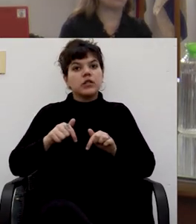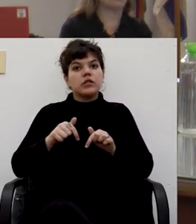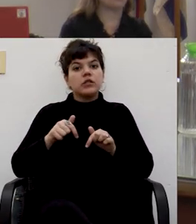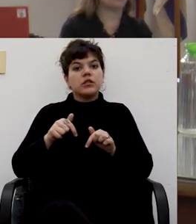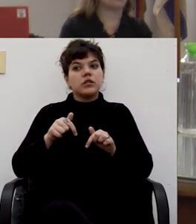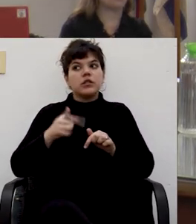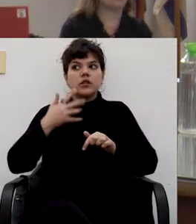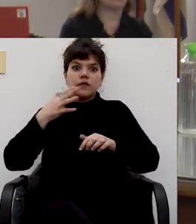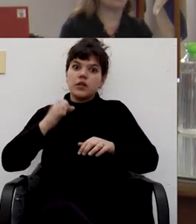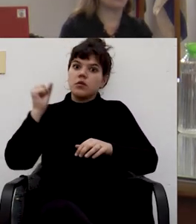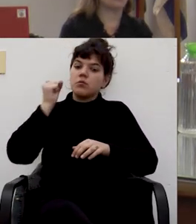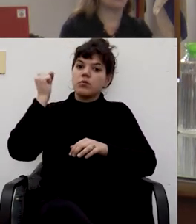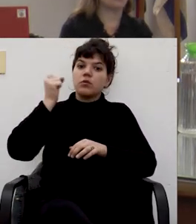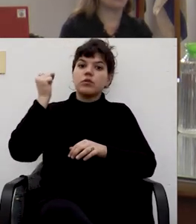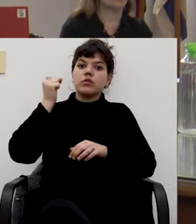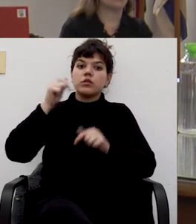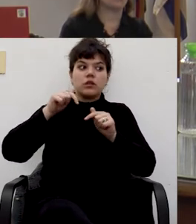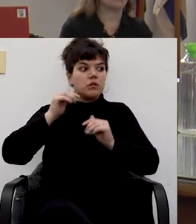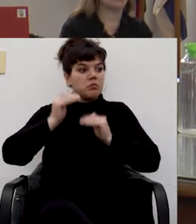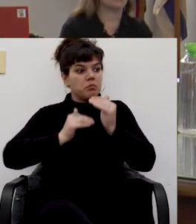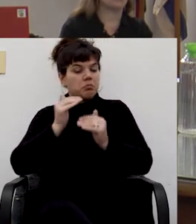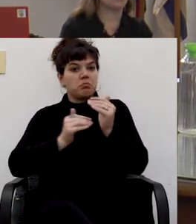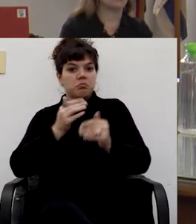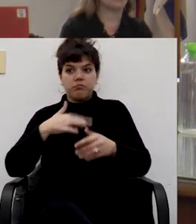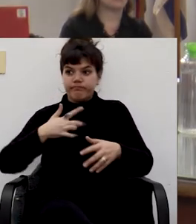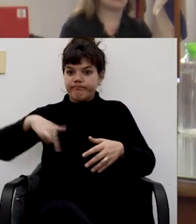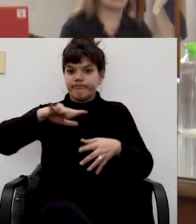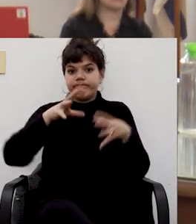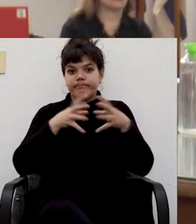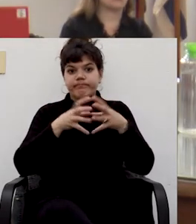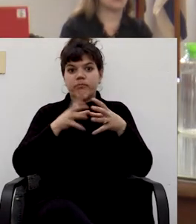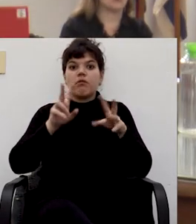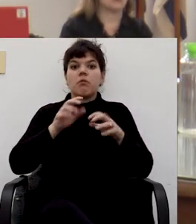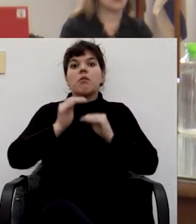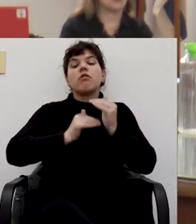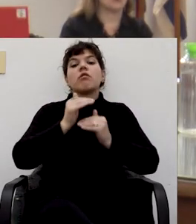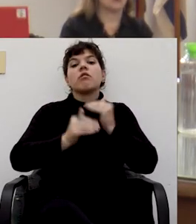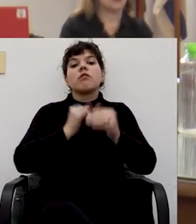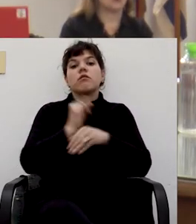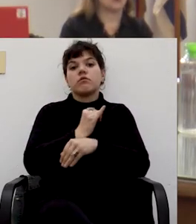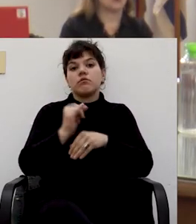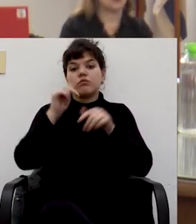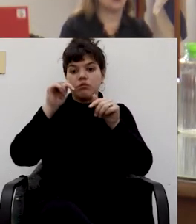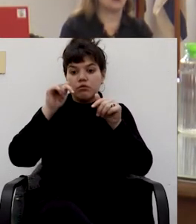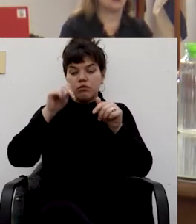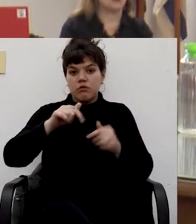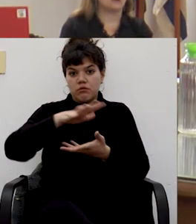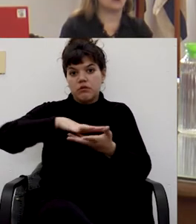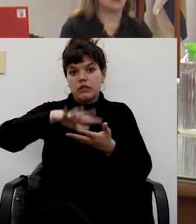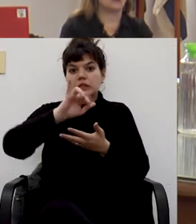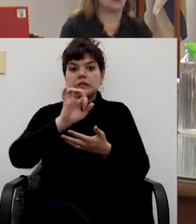bien relevante justamente en este proceso en el que estamos de desarrollo institucional del CEF, en el